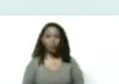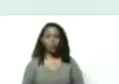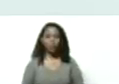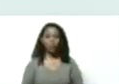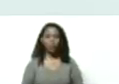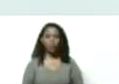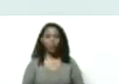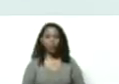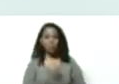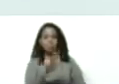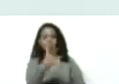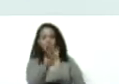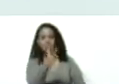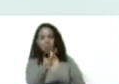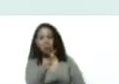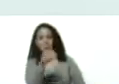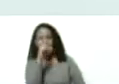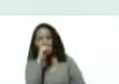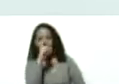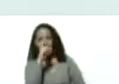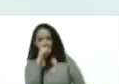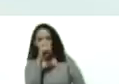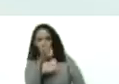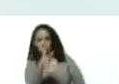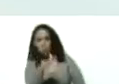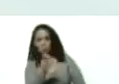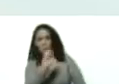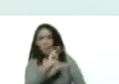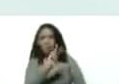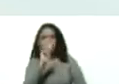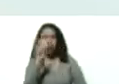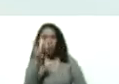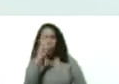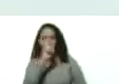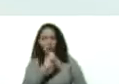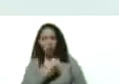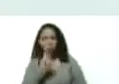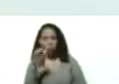Apenas tenía el libertador Simón Bolívar, 22 años.